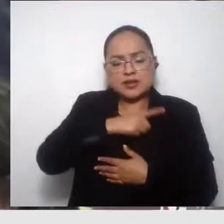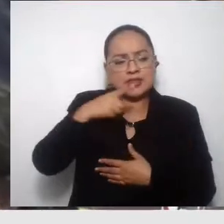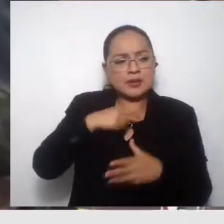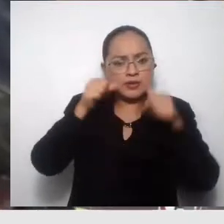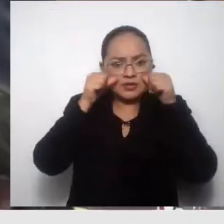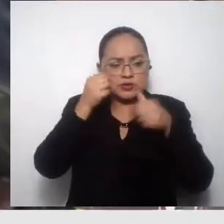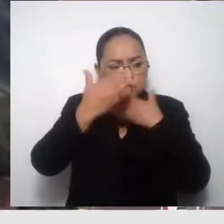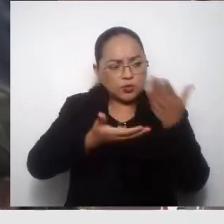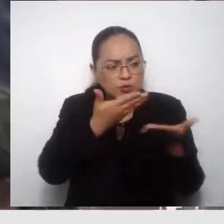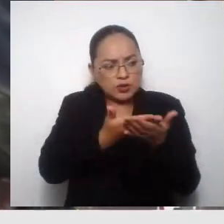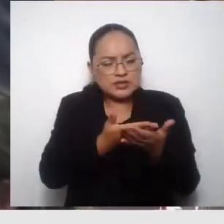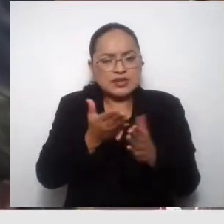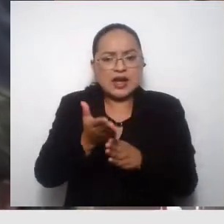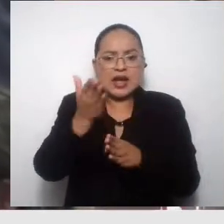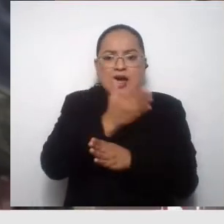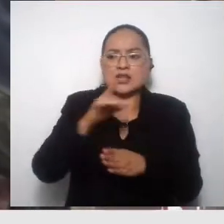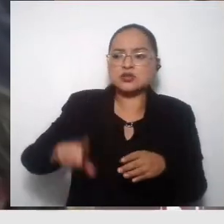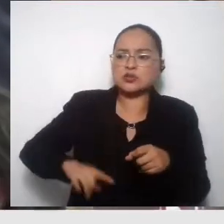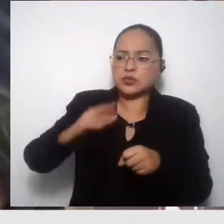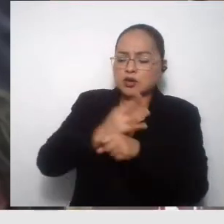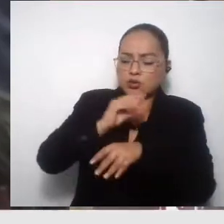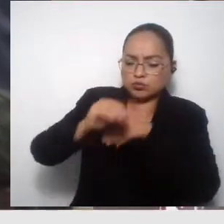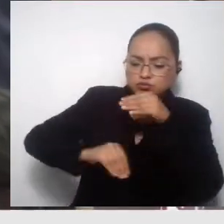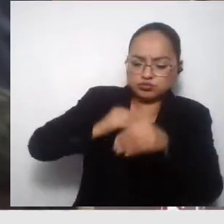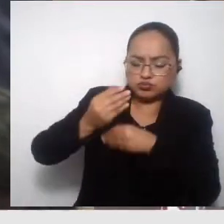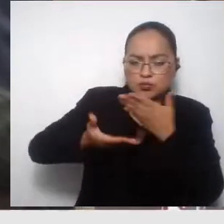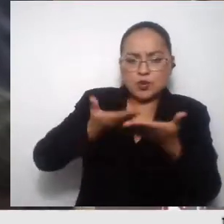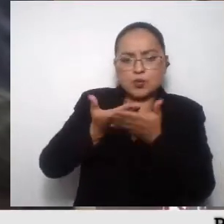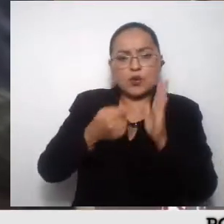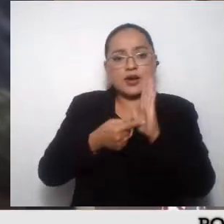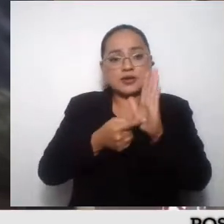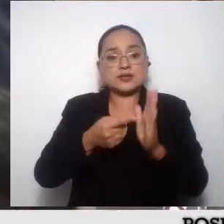formuladas por el gobernador.